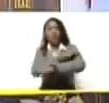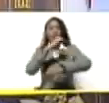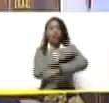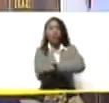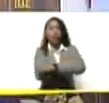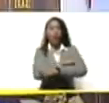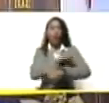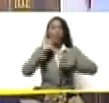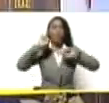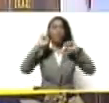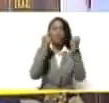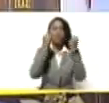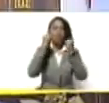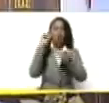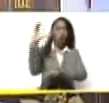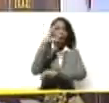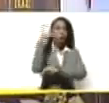sustanciales